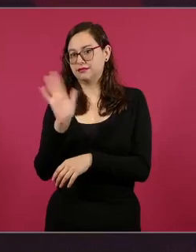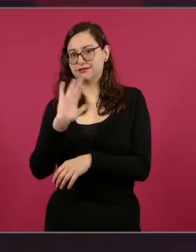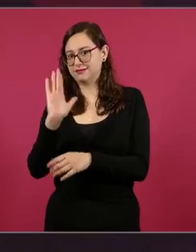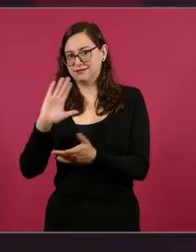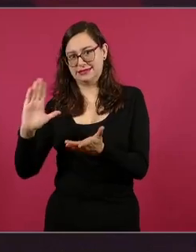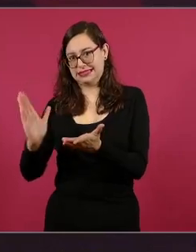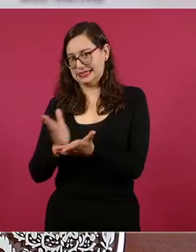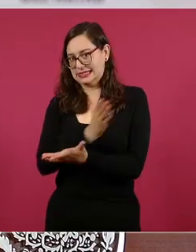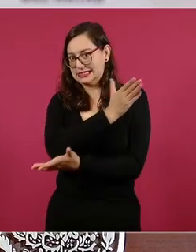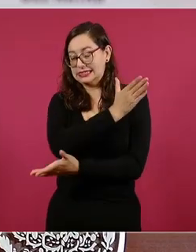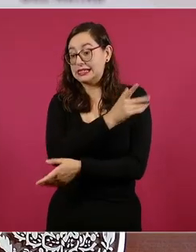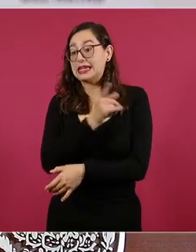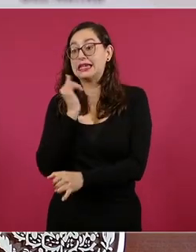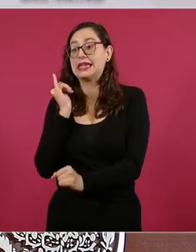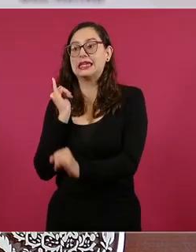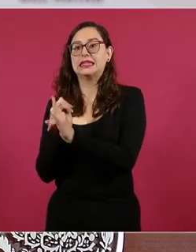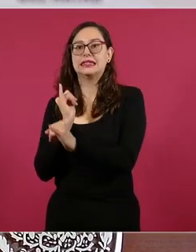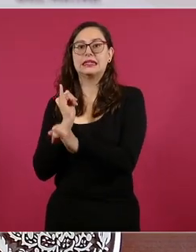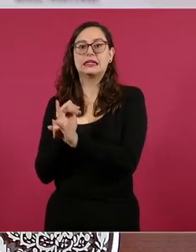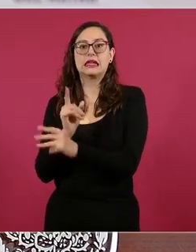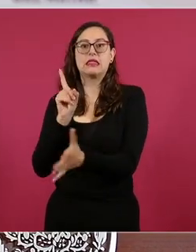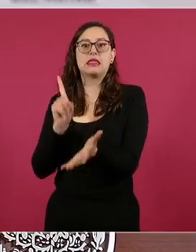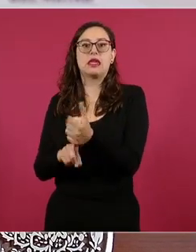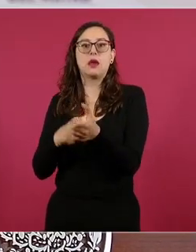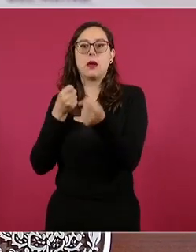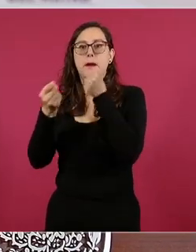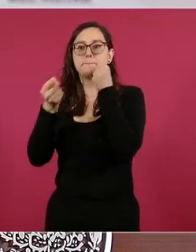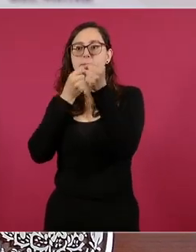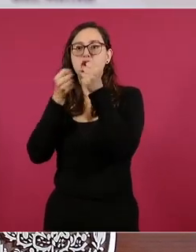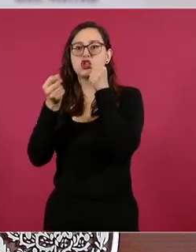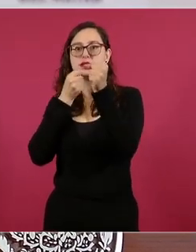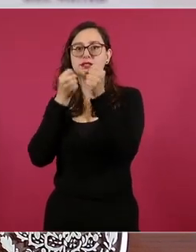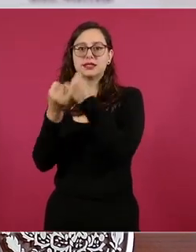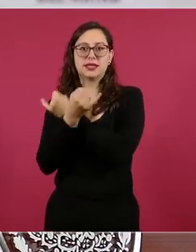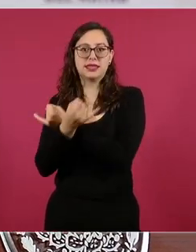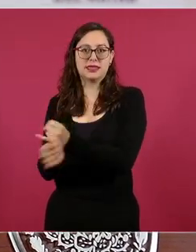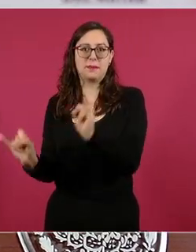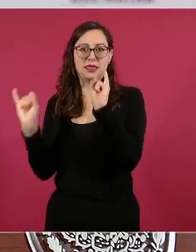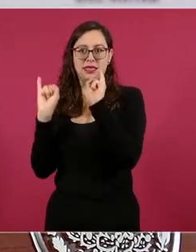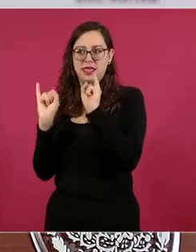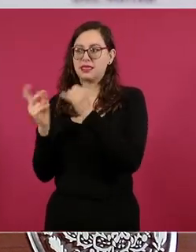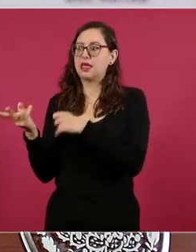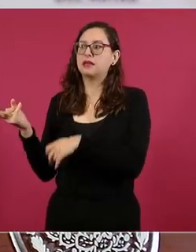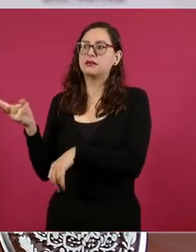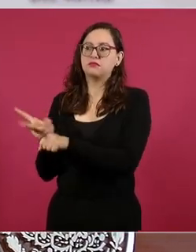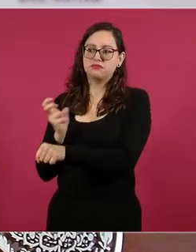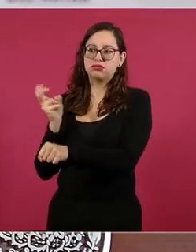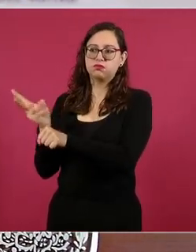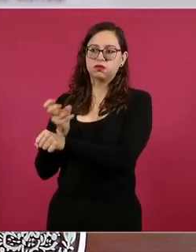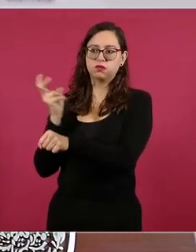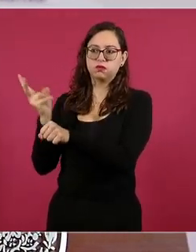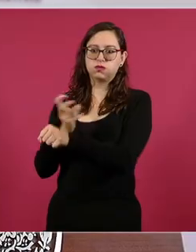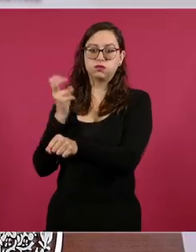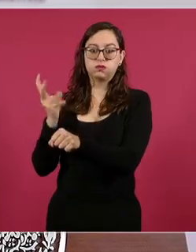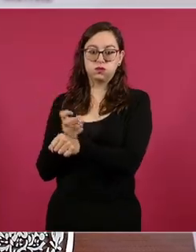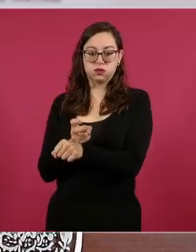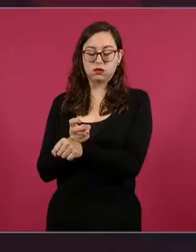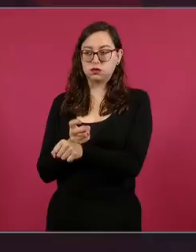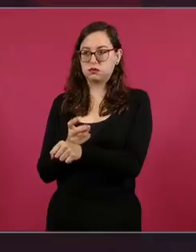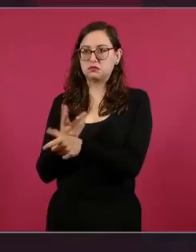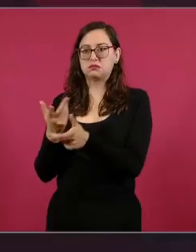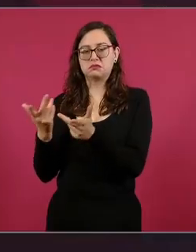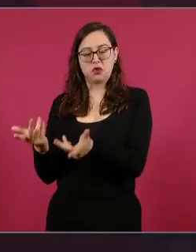con quienes participan en redes y tienen medios de comunicación